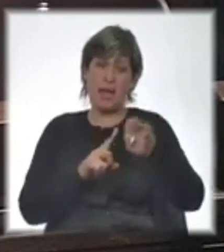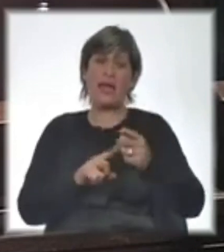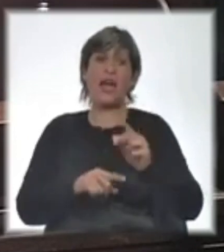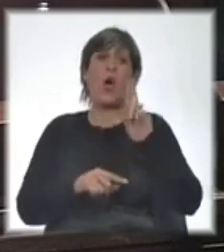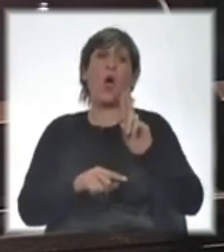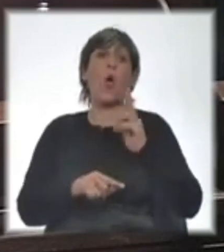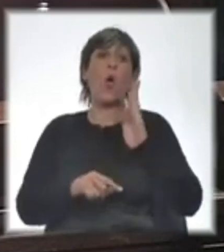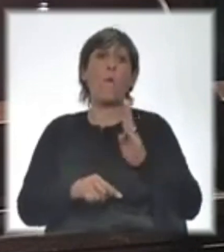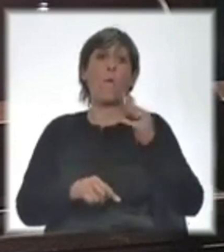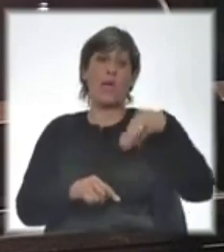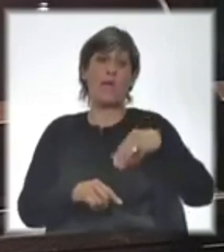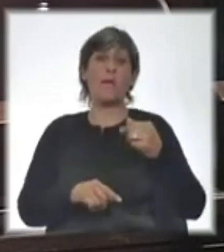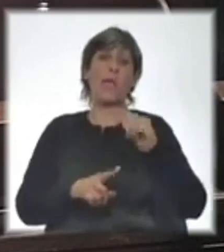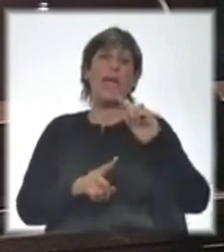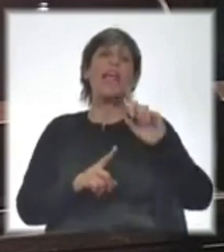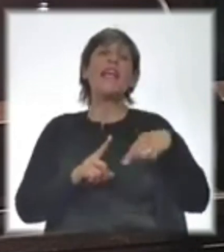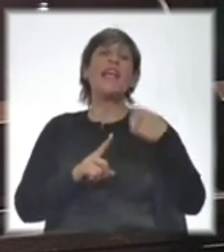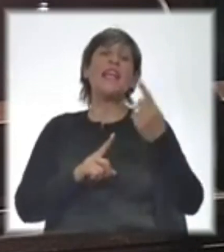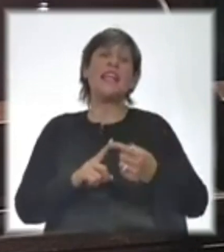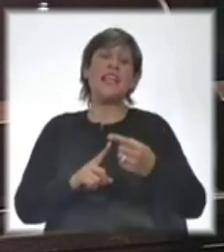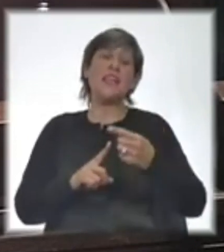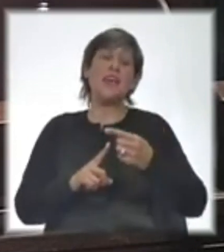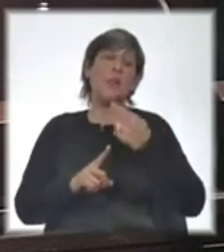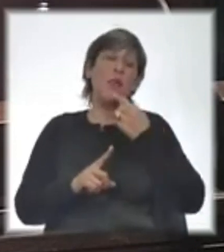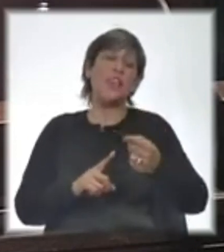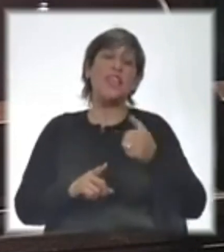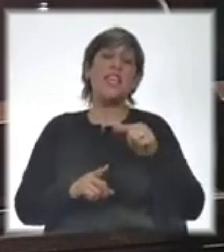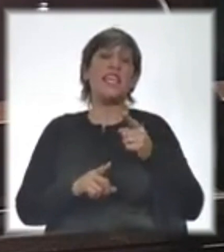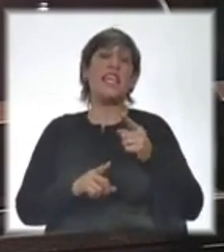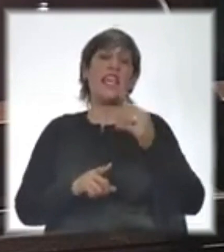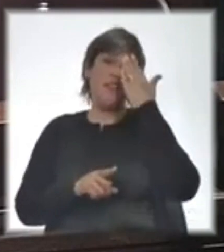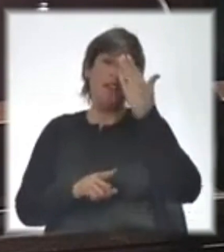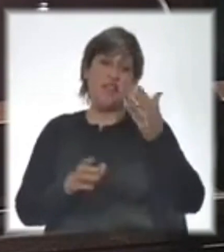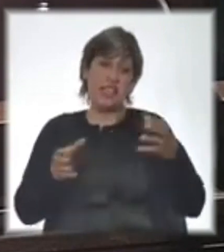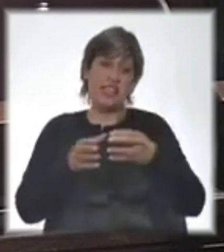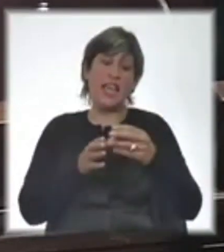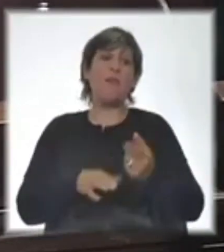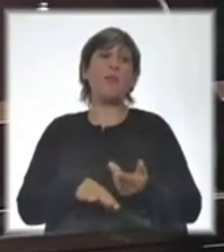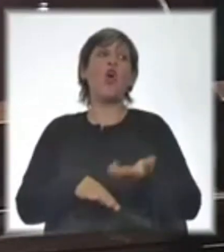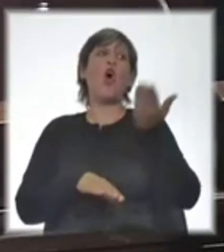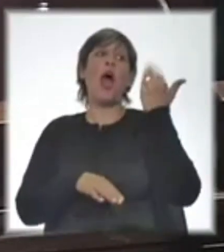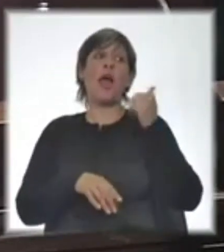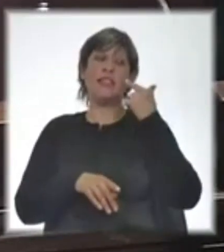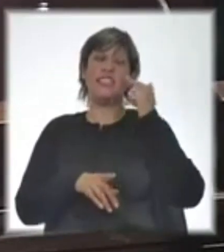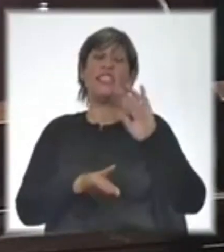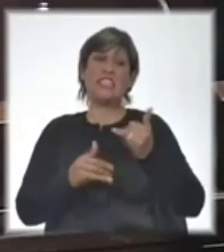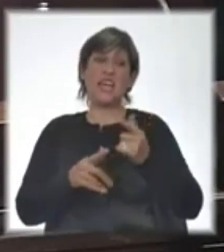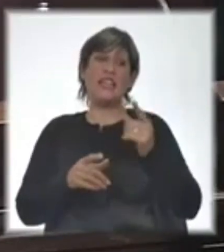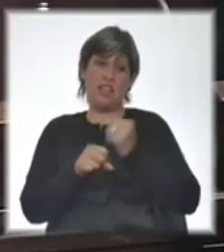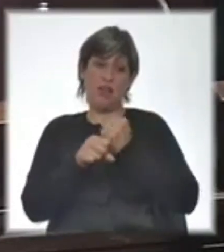que el Partido Frente Amplio en el periodo anterior trabajó para UPM porque es un hecho notorio.